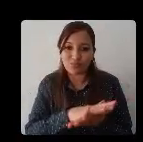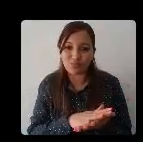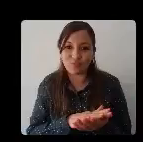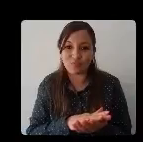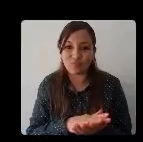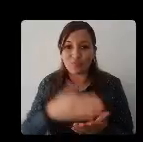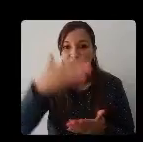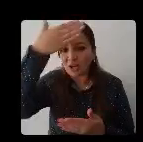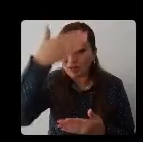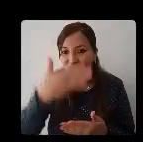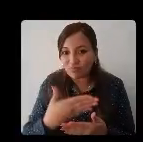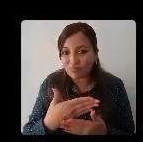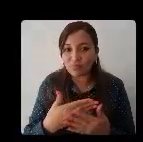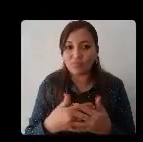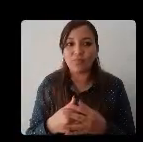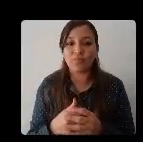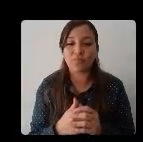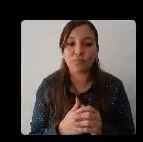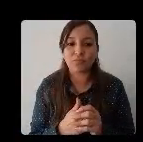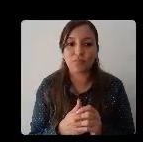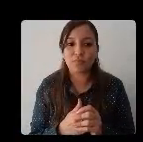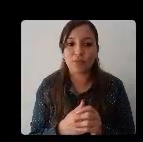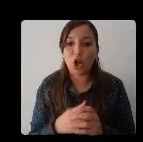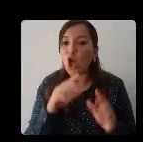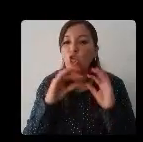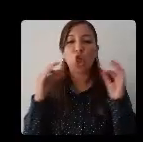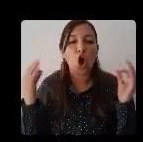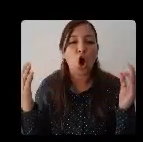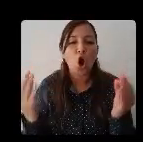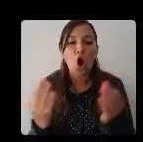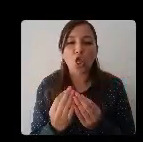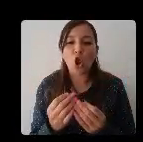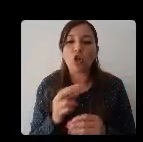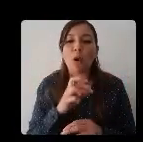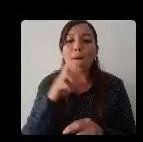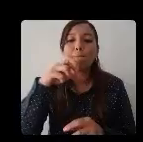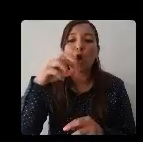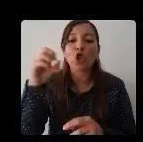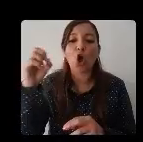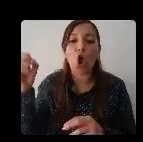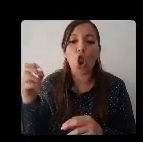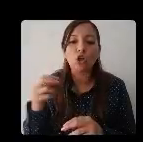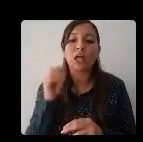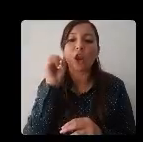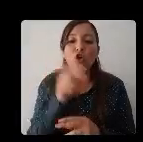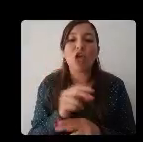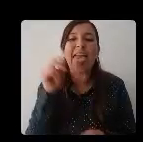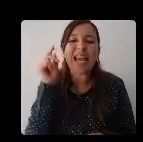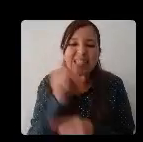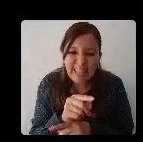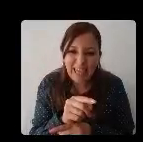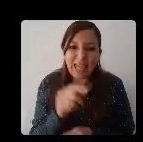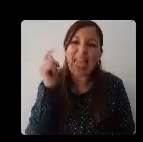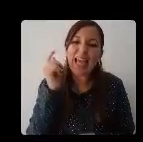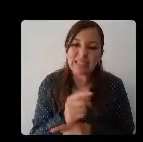podido ofrecerle ya un servicio más adecuado acorde a la actual